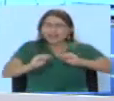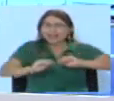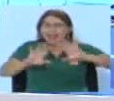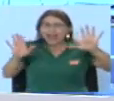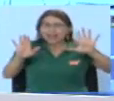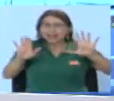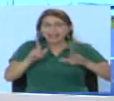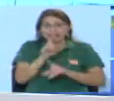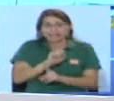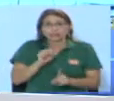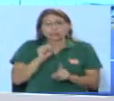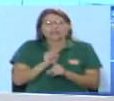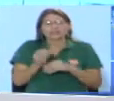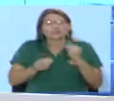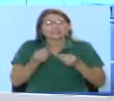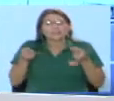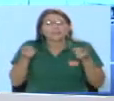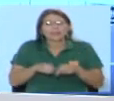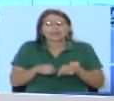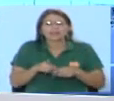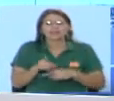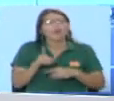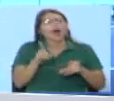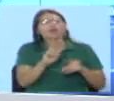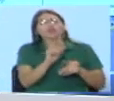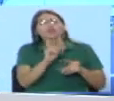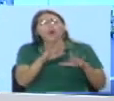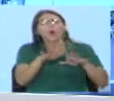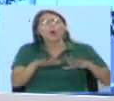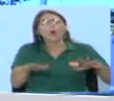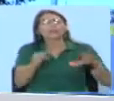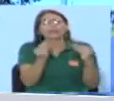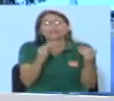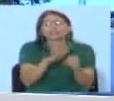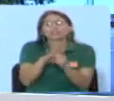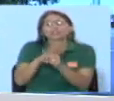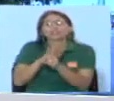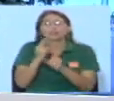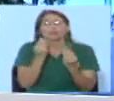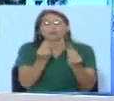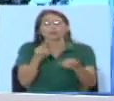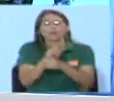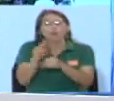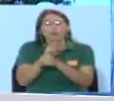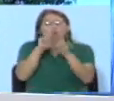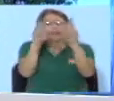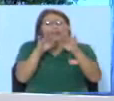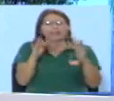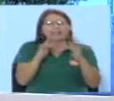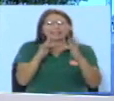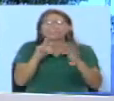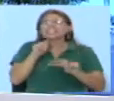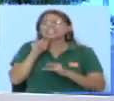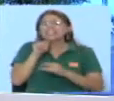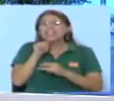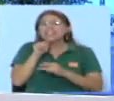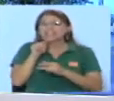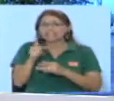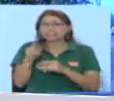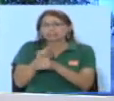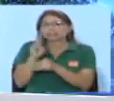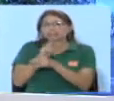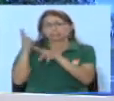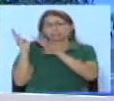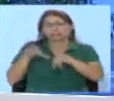están los puntos de saturación de red, quiénes son los operadores que tienen las redes congestionadas para llegar